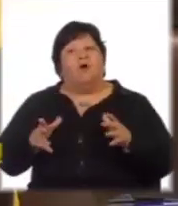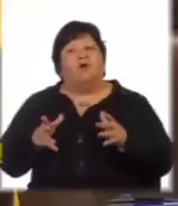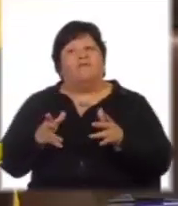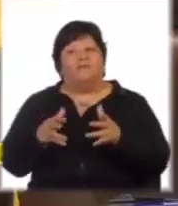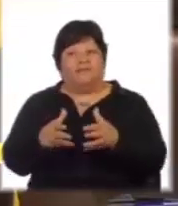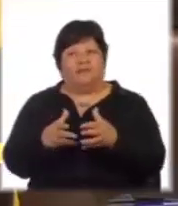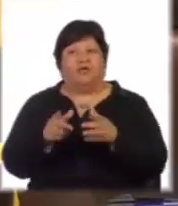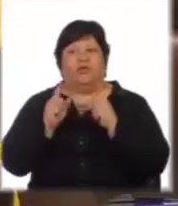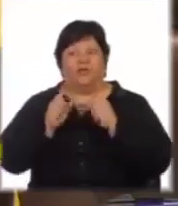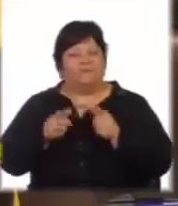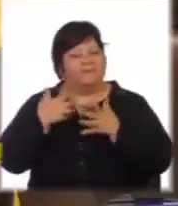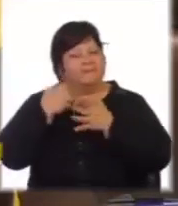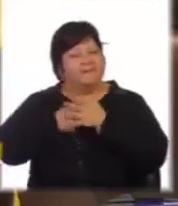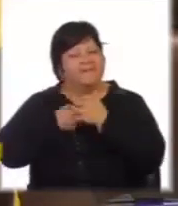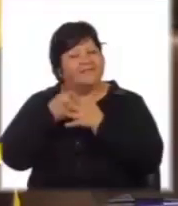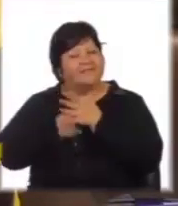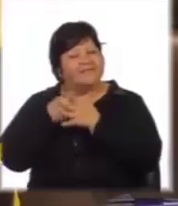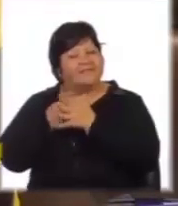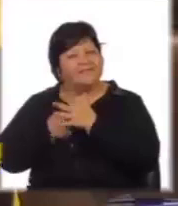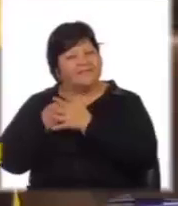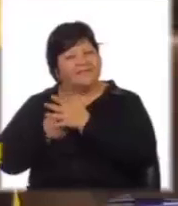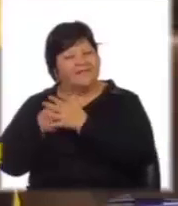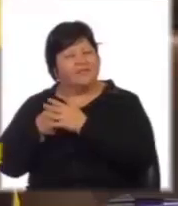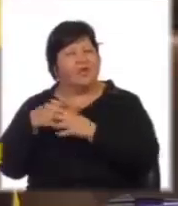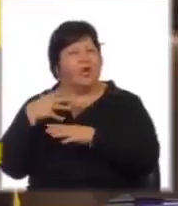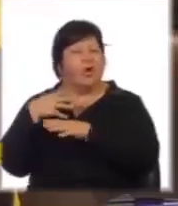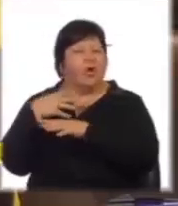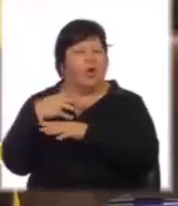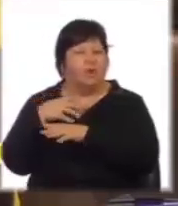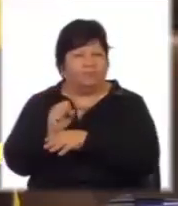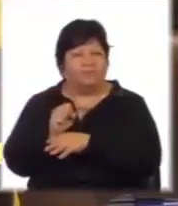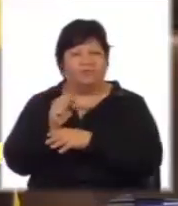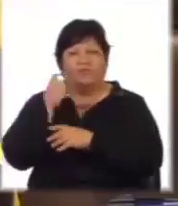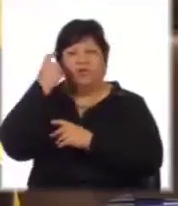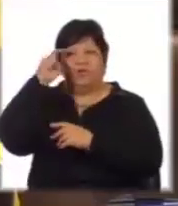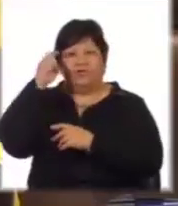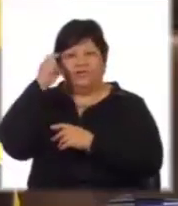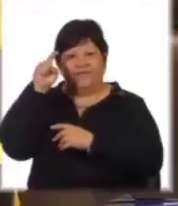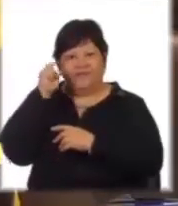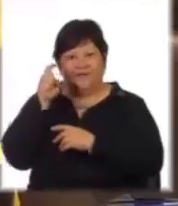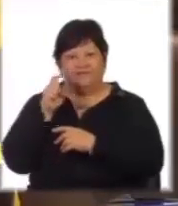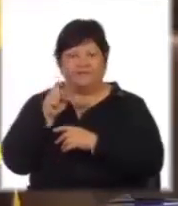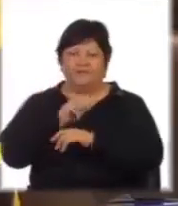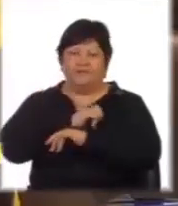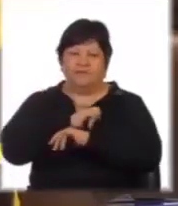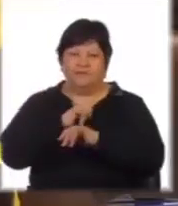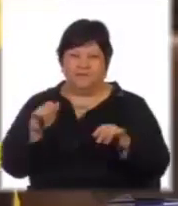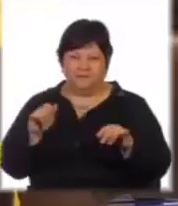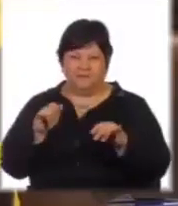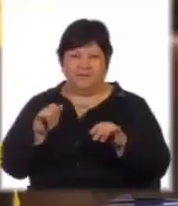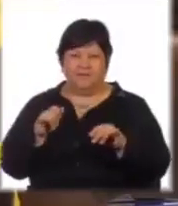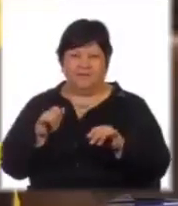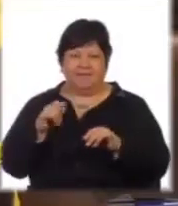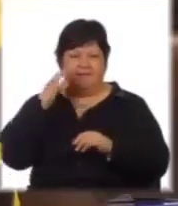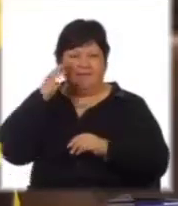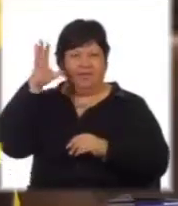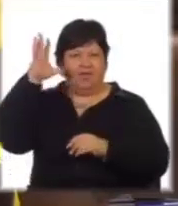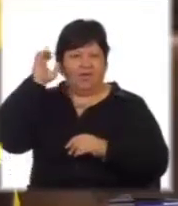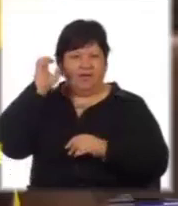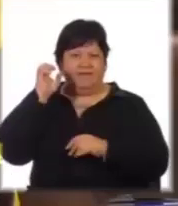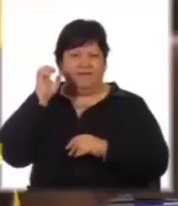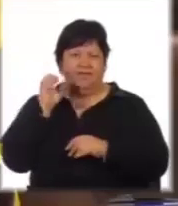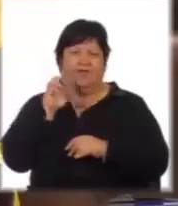destacar la perseverancia y el compromiso con las ideas. Y terminaré, presidente, recordando a la gran